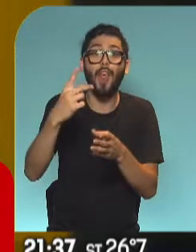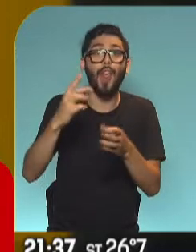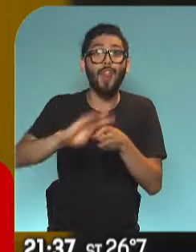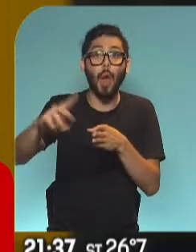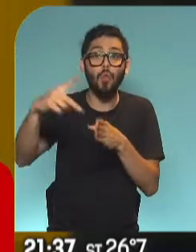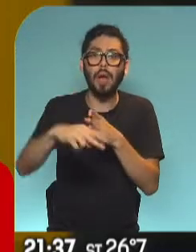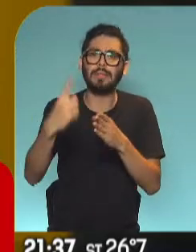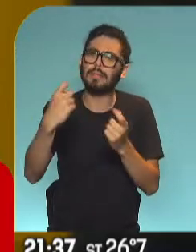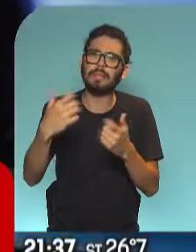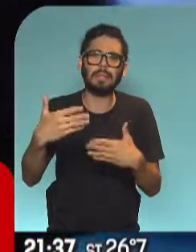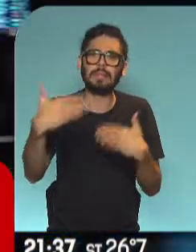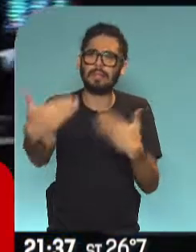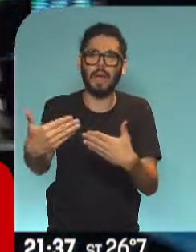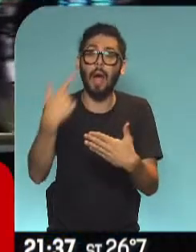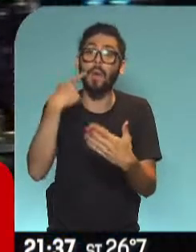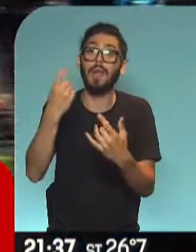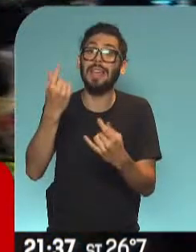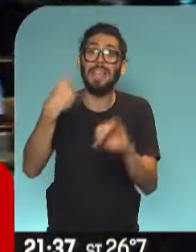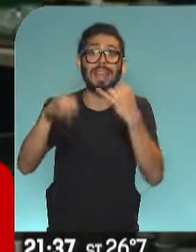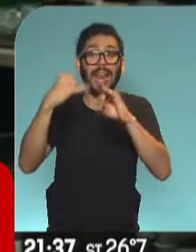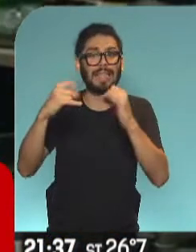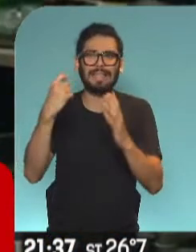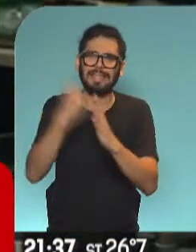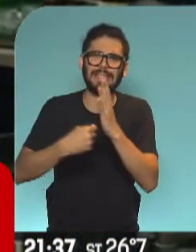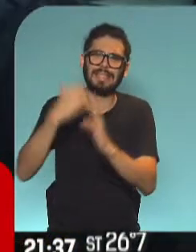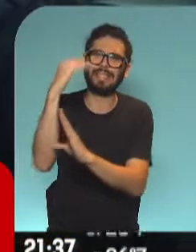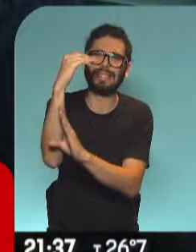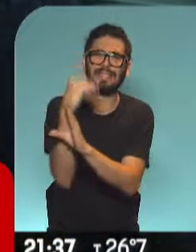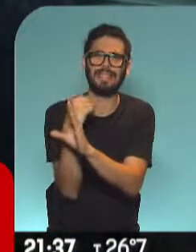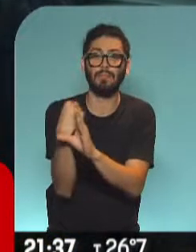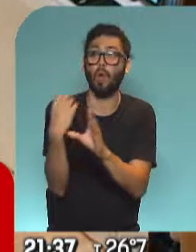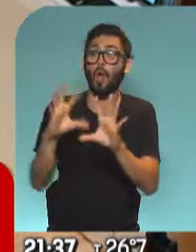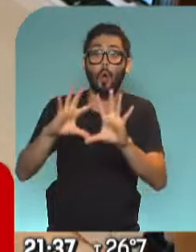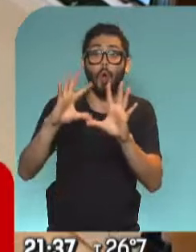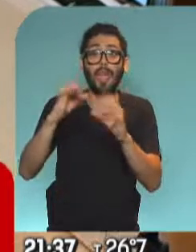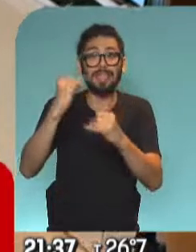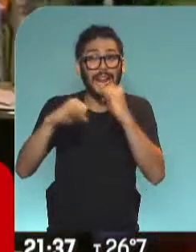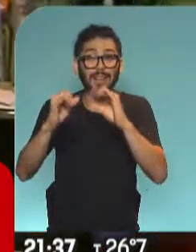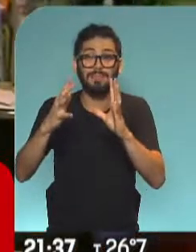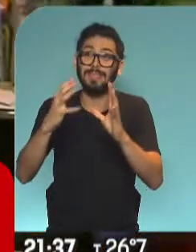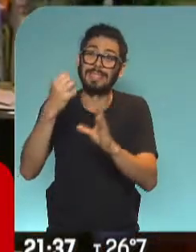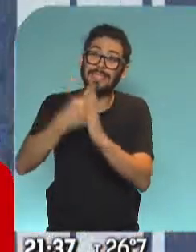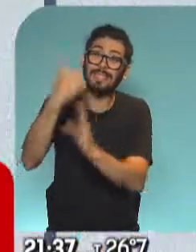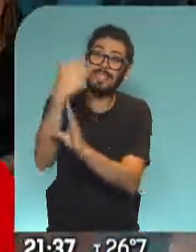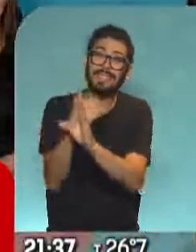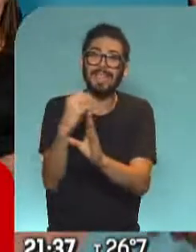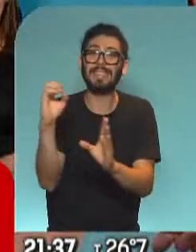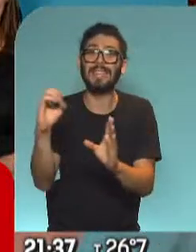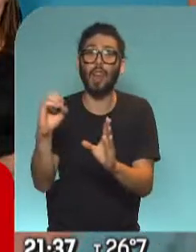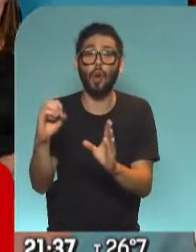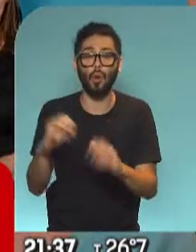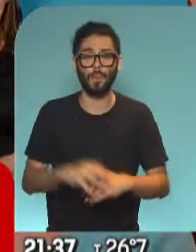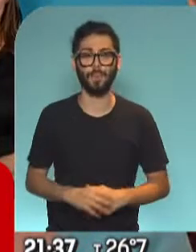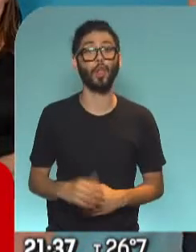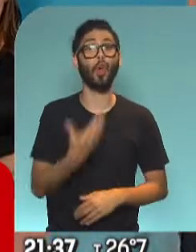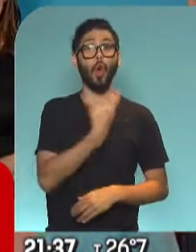reducir el monto de los intereses a valores razonables en un mundo de tasas cercanas a cero. El nuevo gobierno